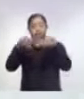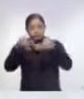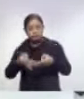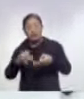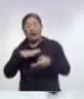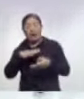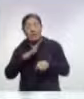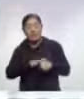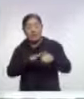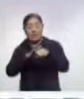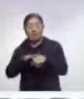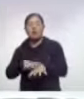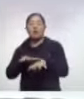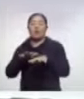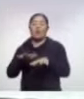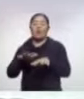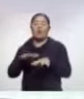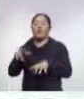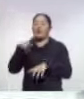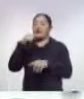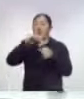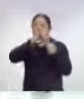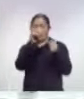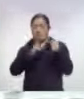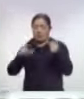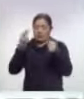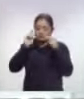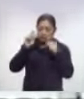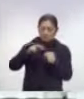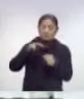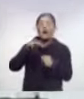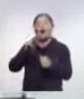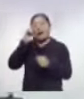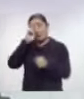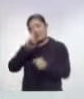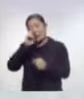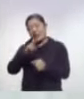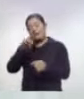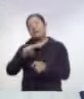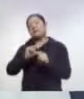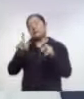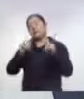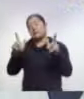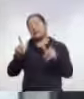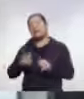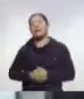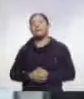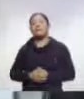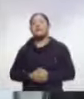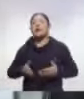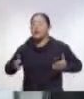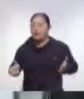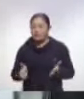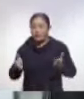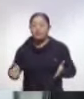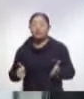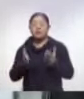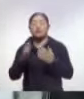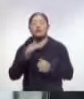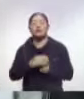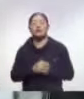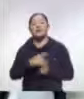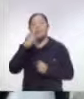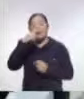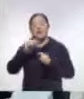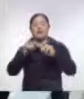La Confederación Patronal de la República Mexicana en Tlaxcala reconoció el impulso que da el gobierno del Estado para que la entidad figure en el